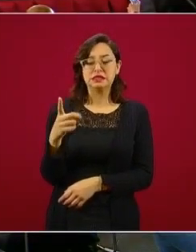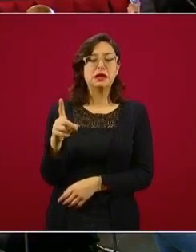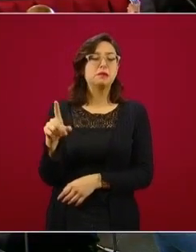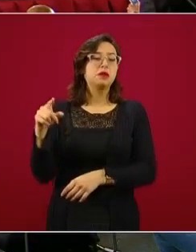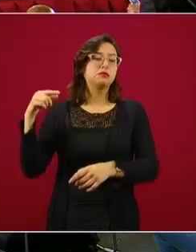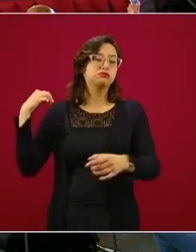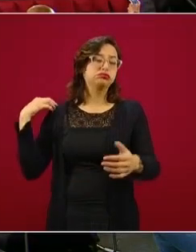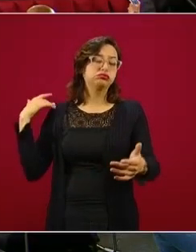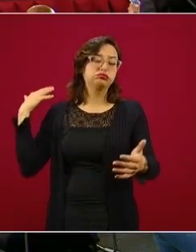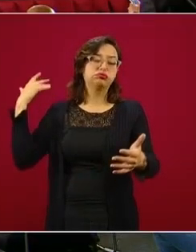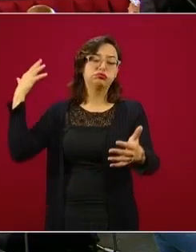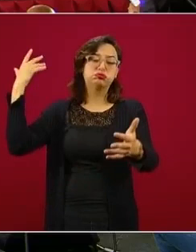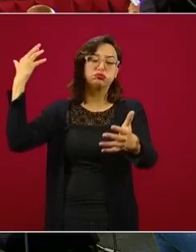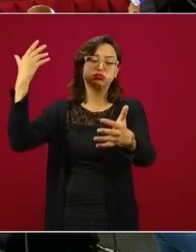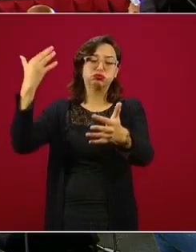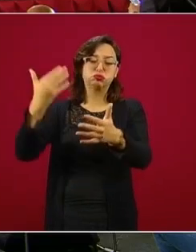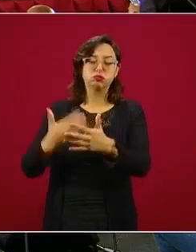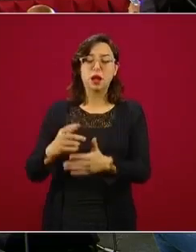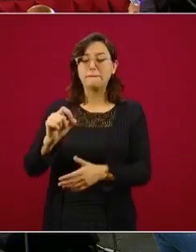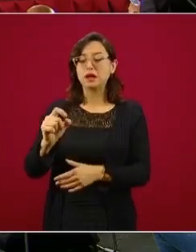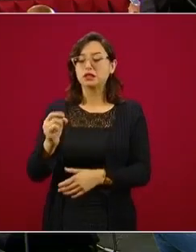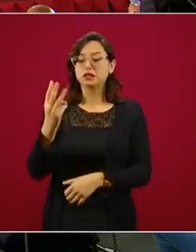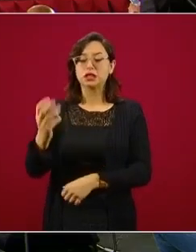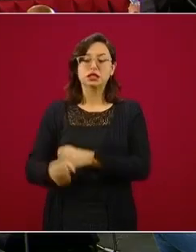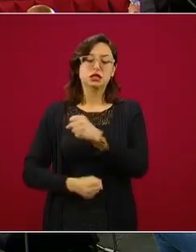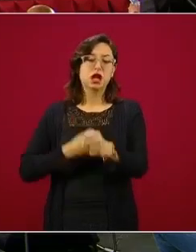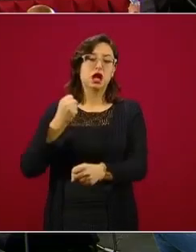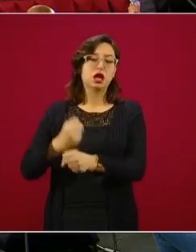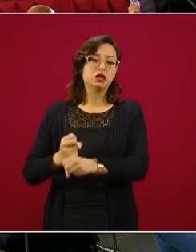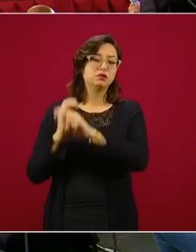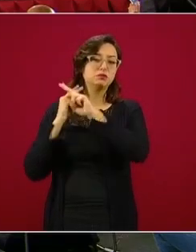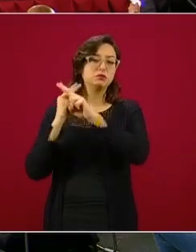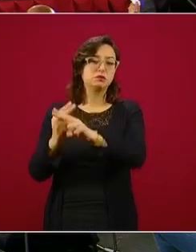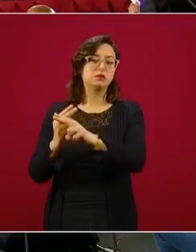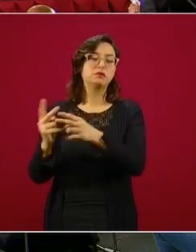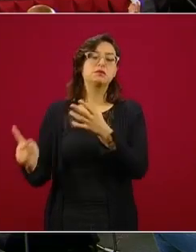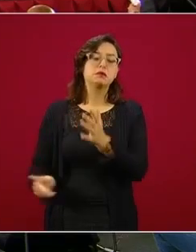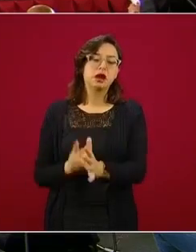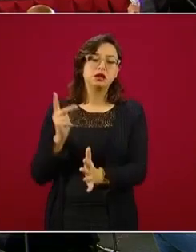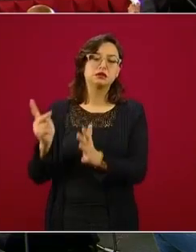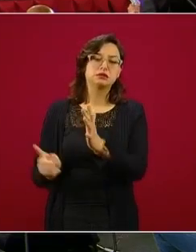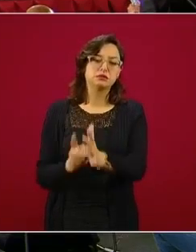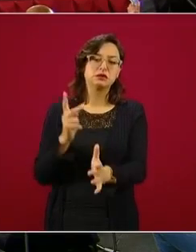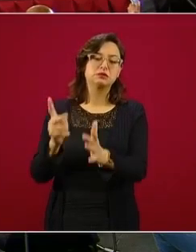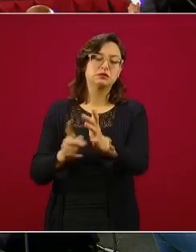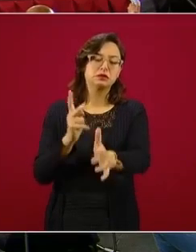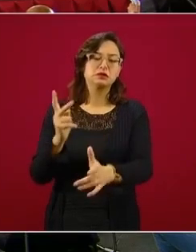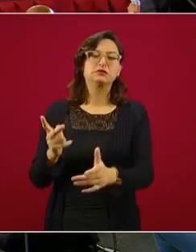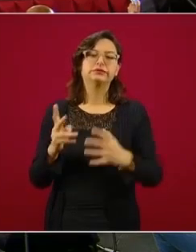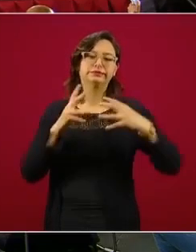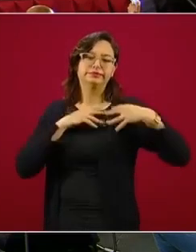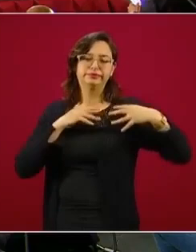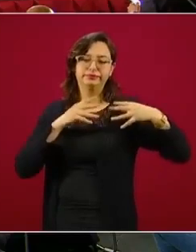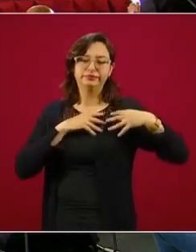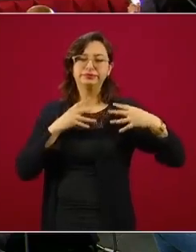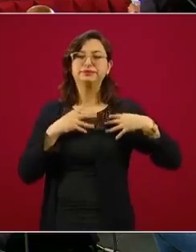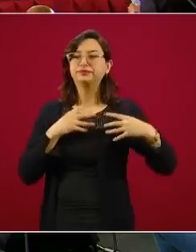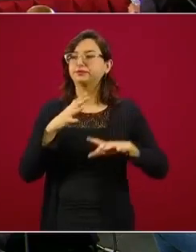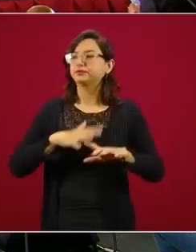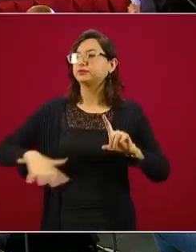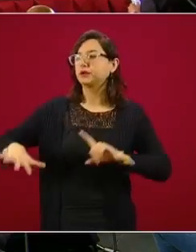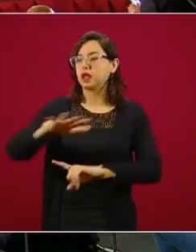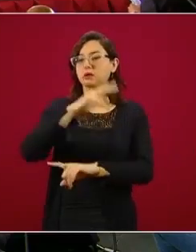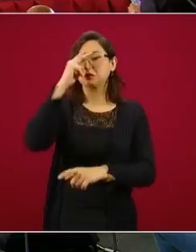veintitantos años, 23 años en especial, pues ha sido permeable en la sociedad mexicana. Y hoy vamos a ver este